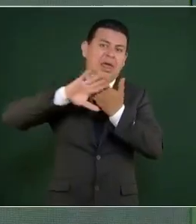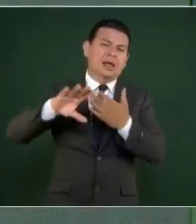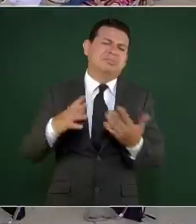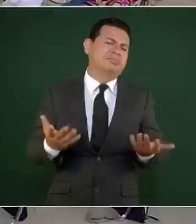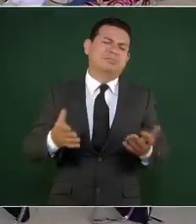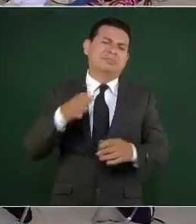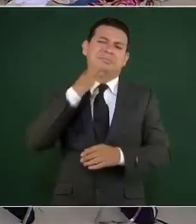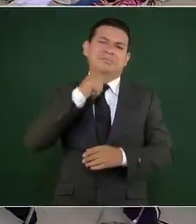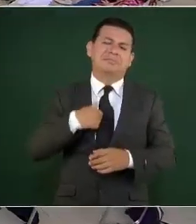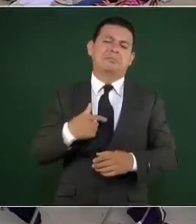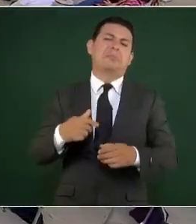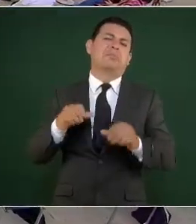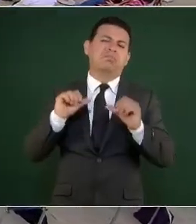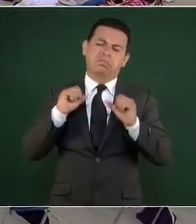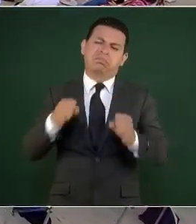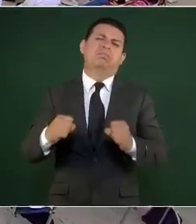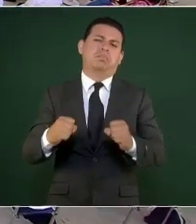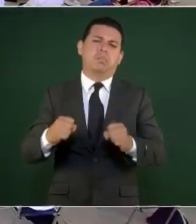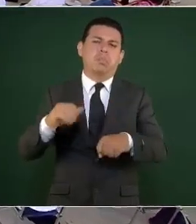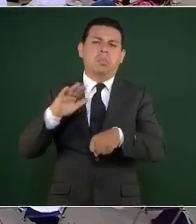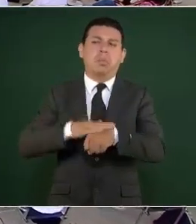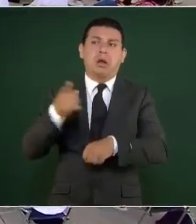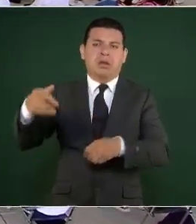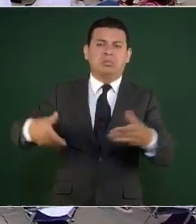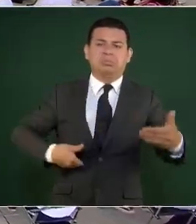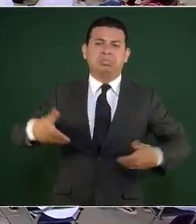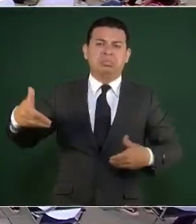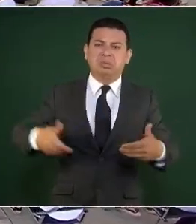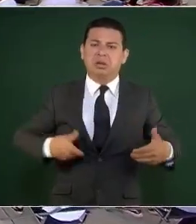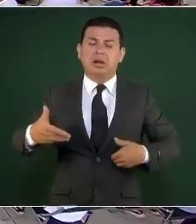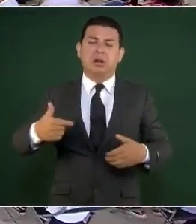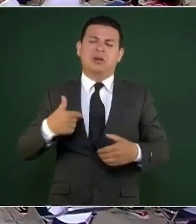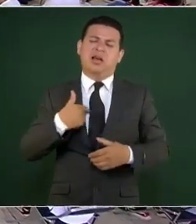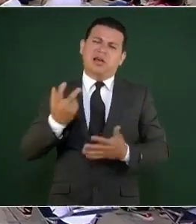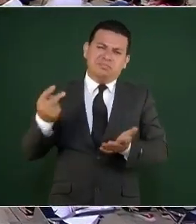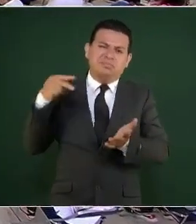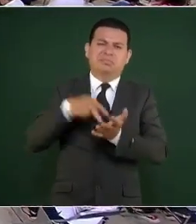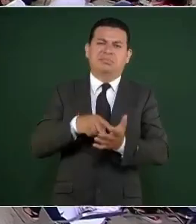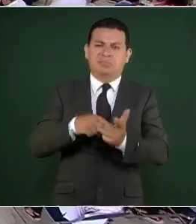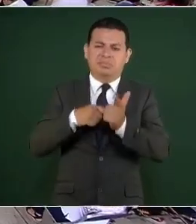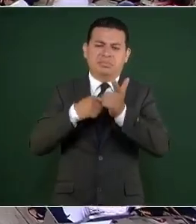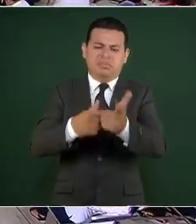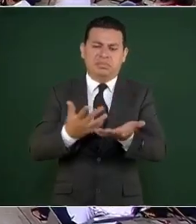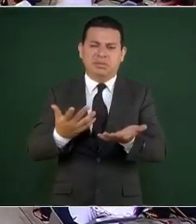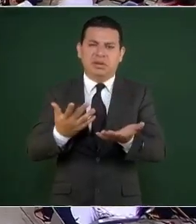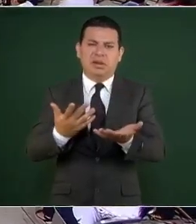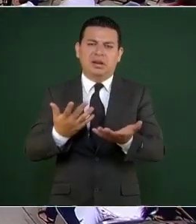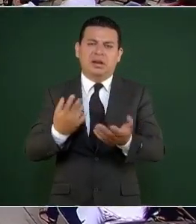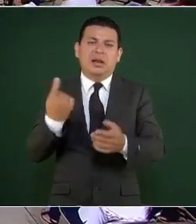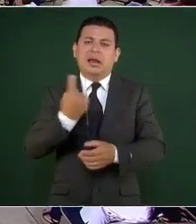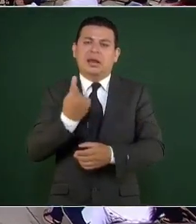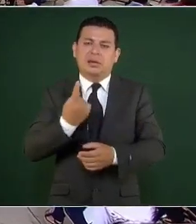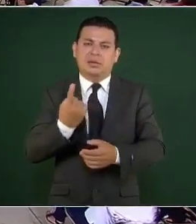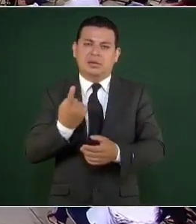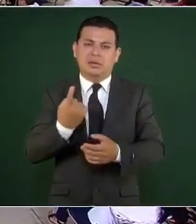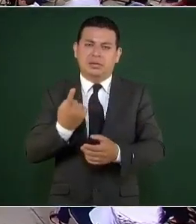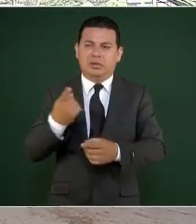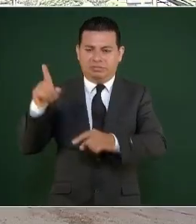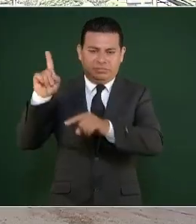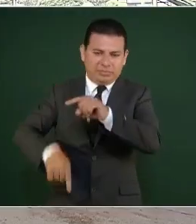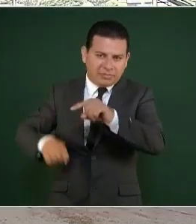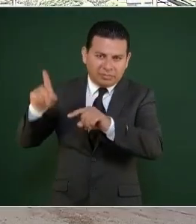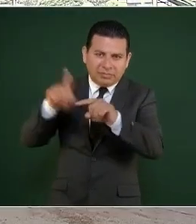pones lo que más les molestó? Tú espérate,